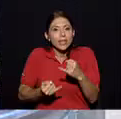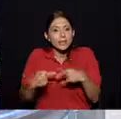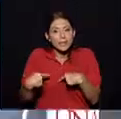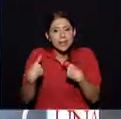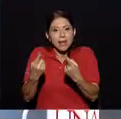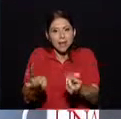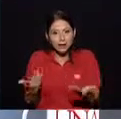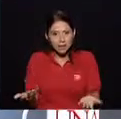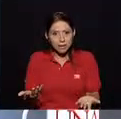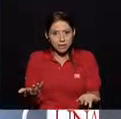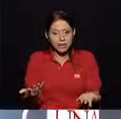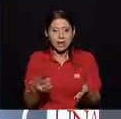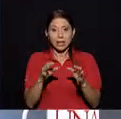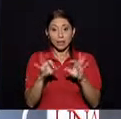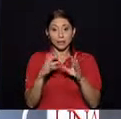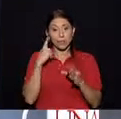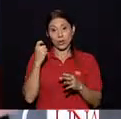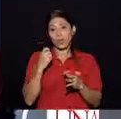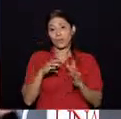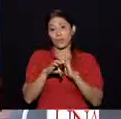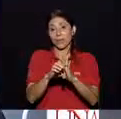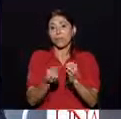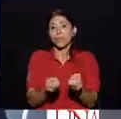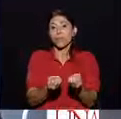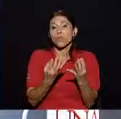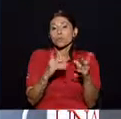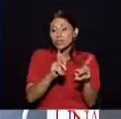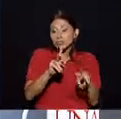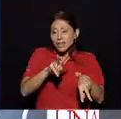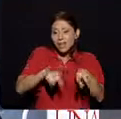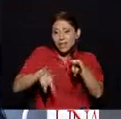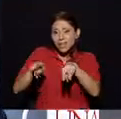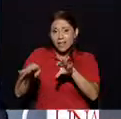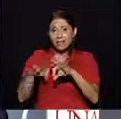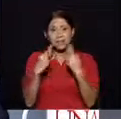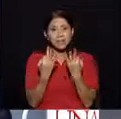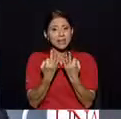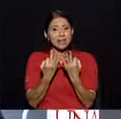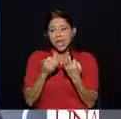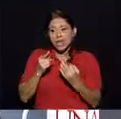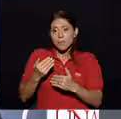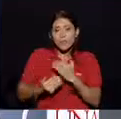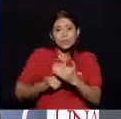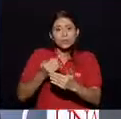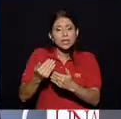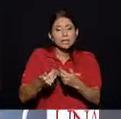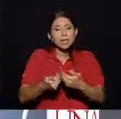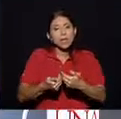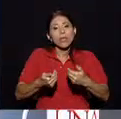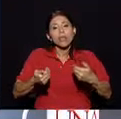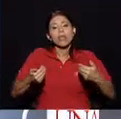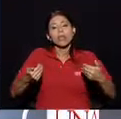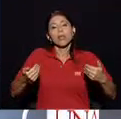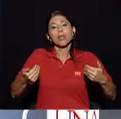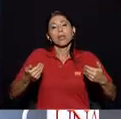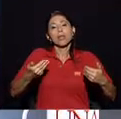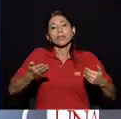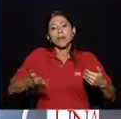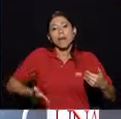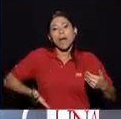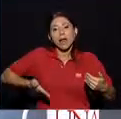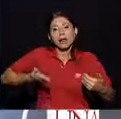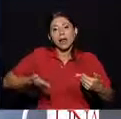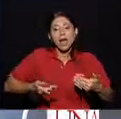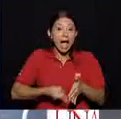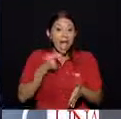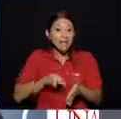ya hay algún factor de riesgo, por ejemplo, un niño que se está yendo de la escuela, un niño que en Sensinay se dan cuenta que es golpeado o